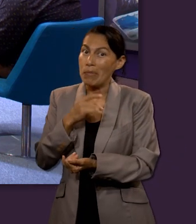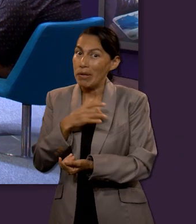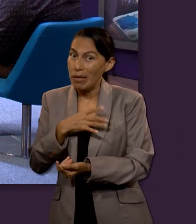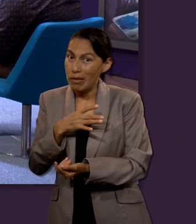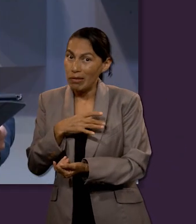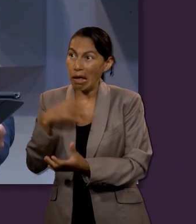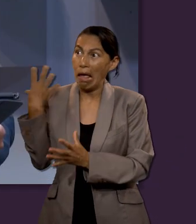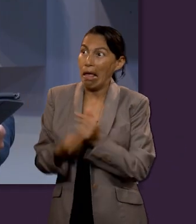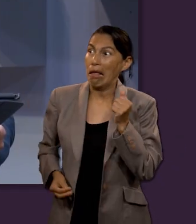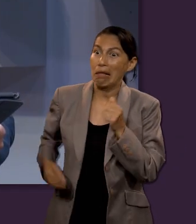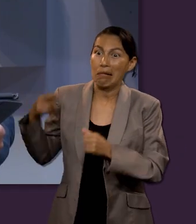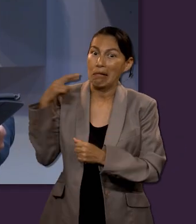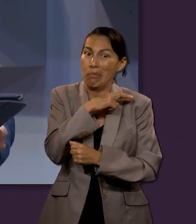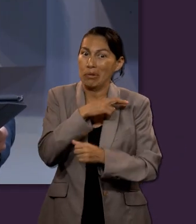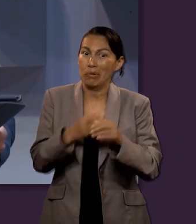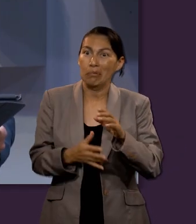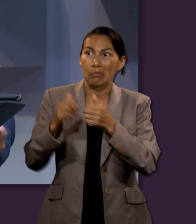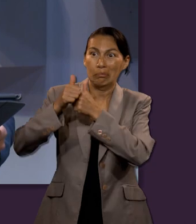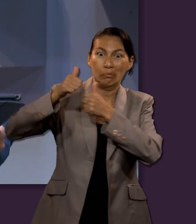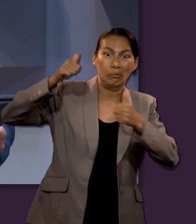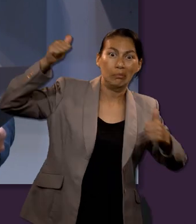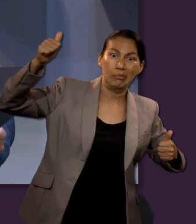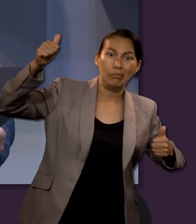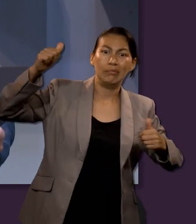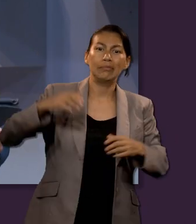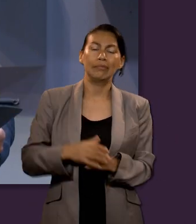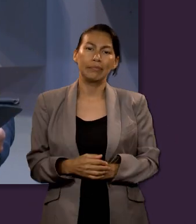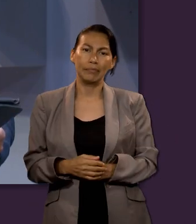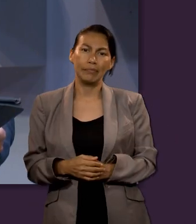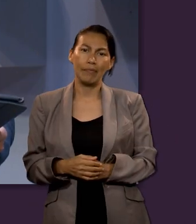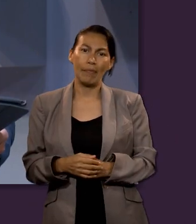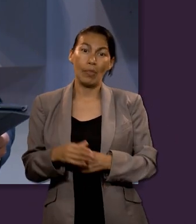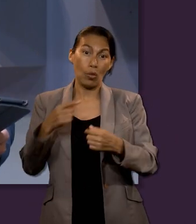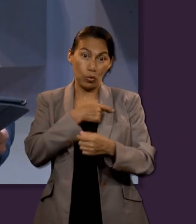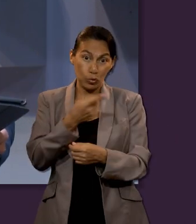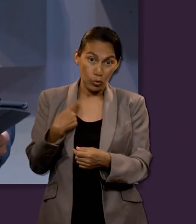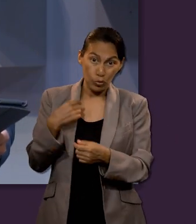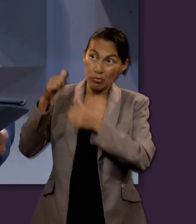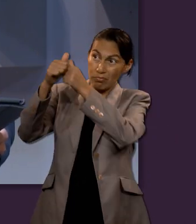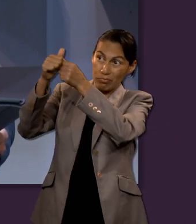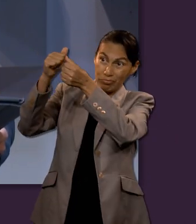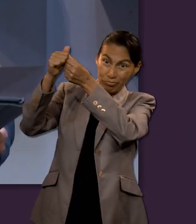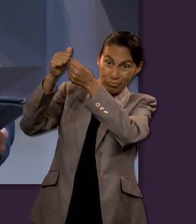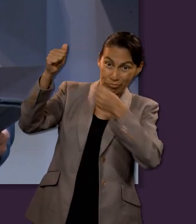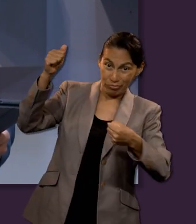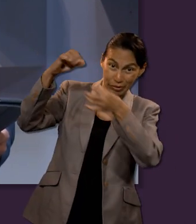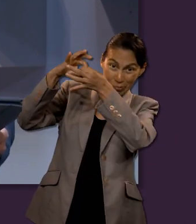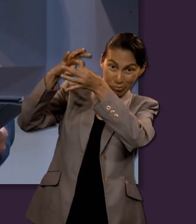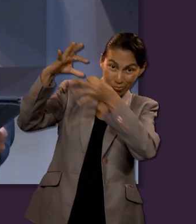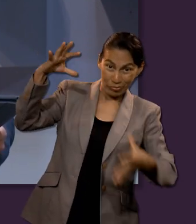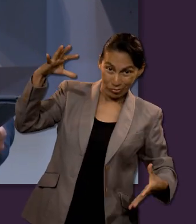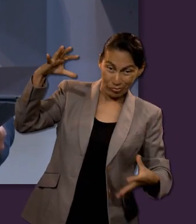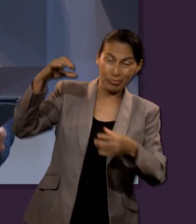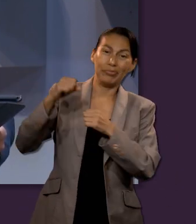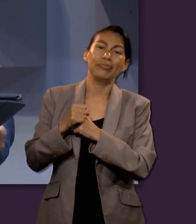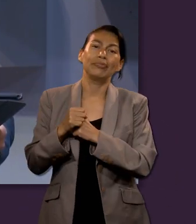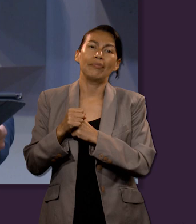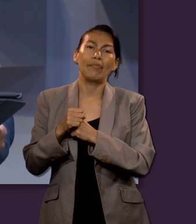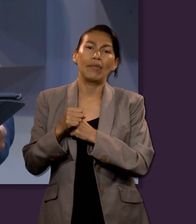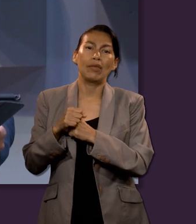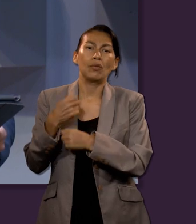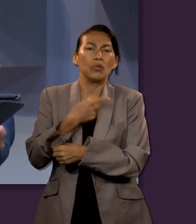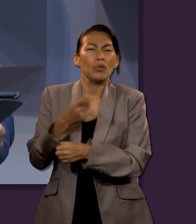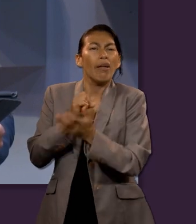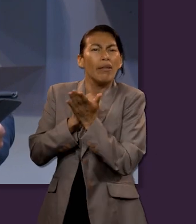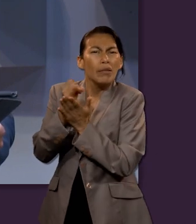huir apresurarnos y estar en en momentos en situaciones equivocadas tomar